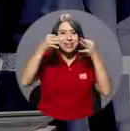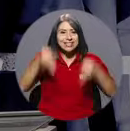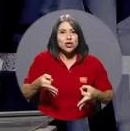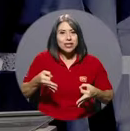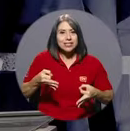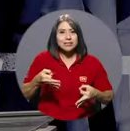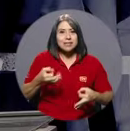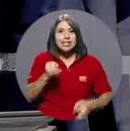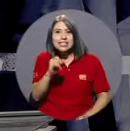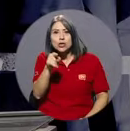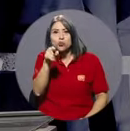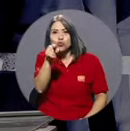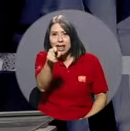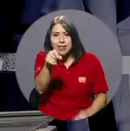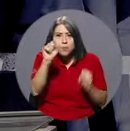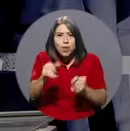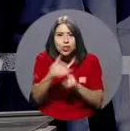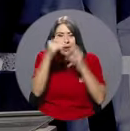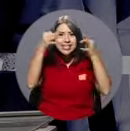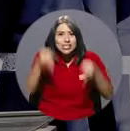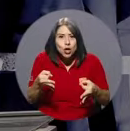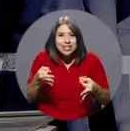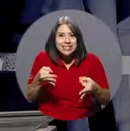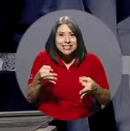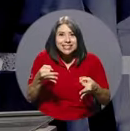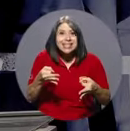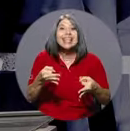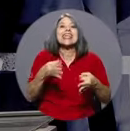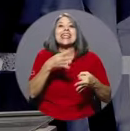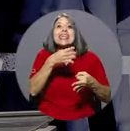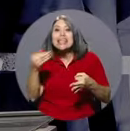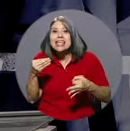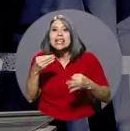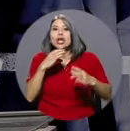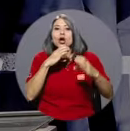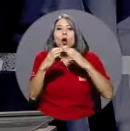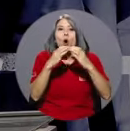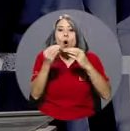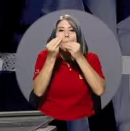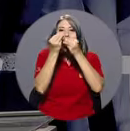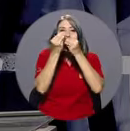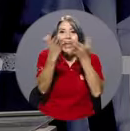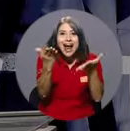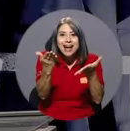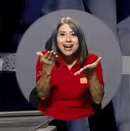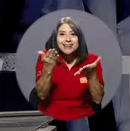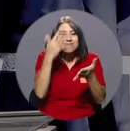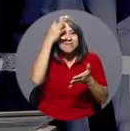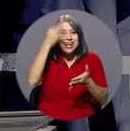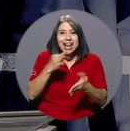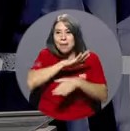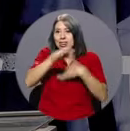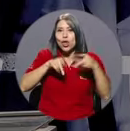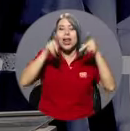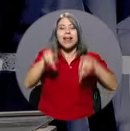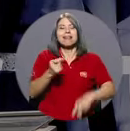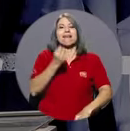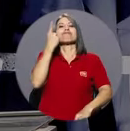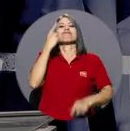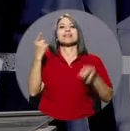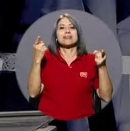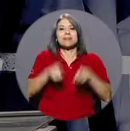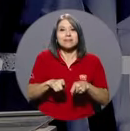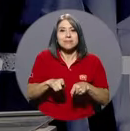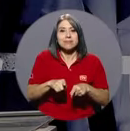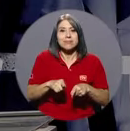nosotros, tomar decisiones. Si usted puede tomar decisiones y comunicarlas, créame que toda la gente va a estar clara con